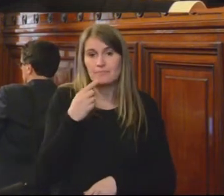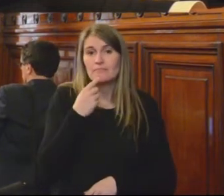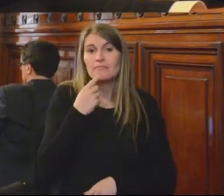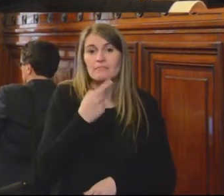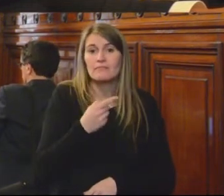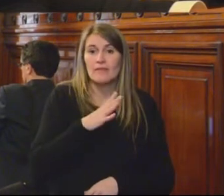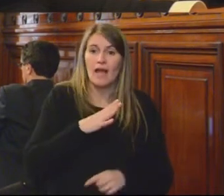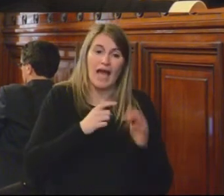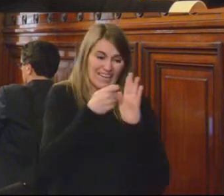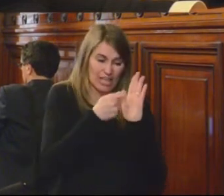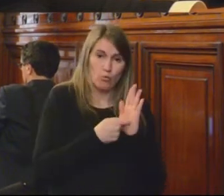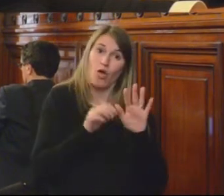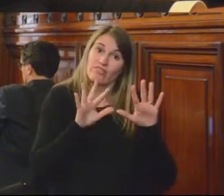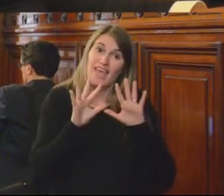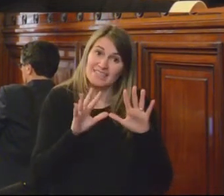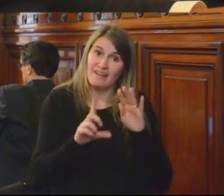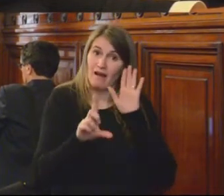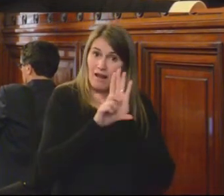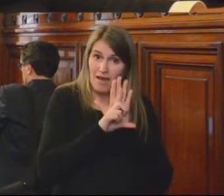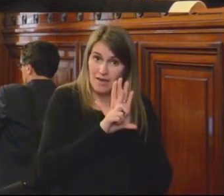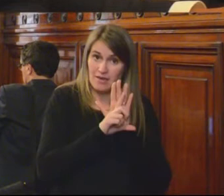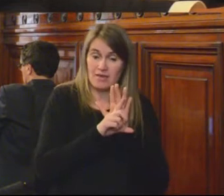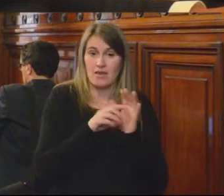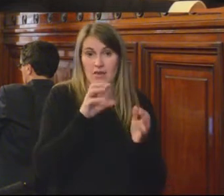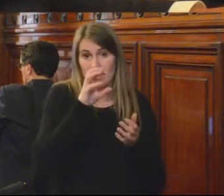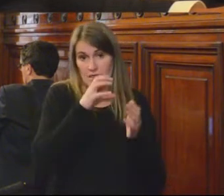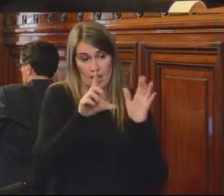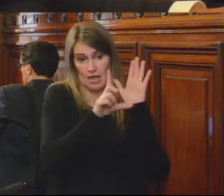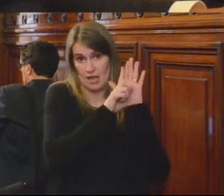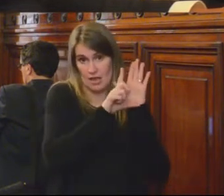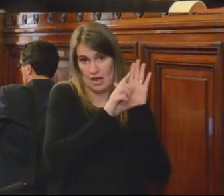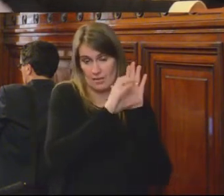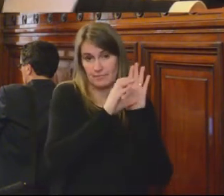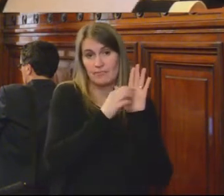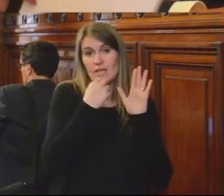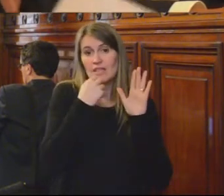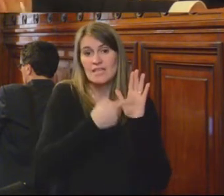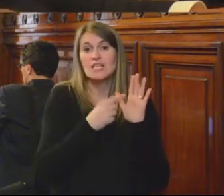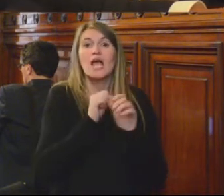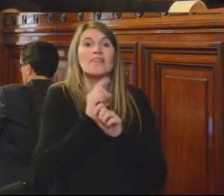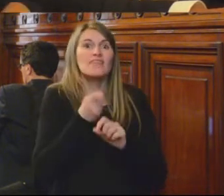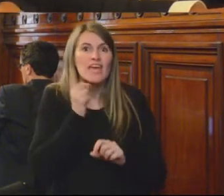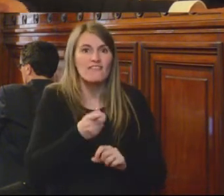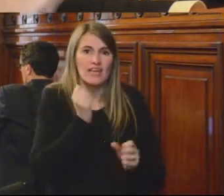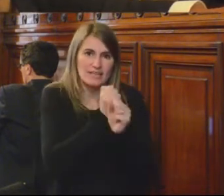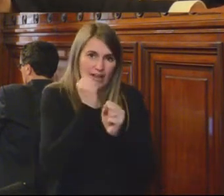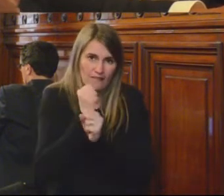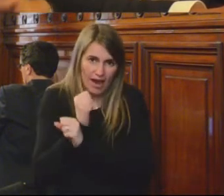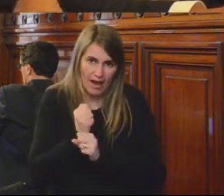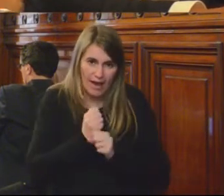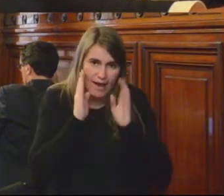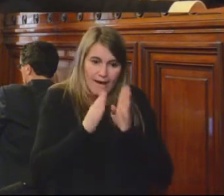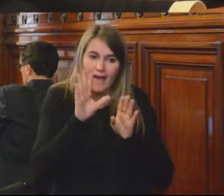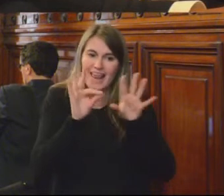en el artículo 10 de la Ley Orgánica del Poder Ciudadano, el Consejo Moral tiene entre sus competencias efectuar la preselección de